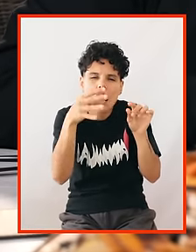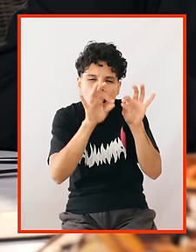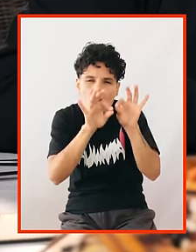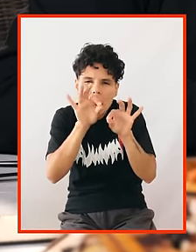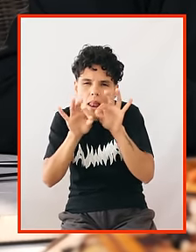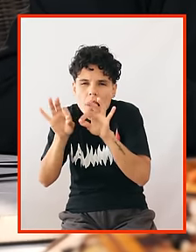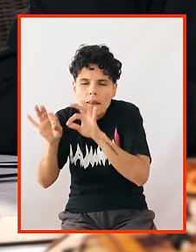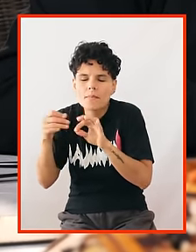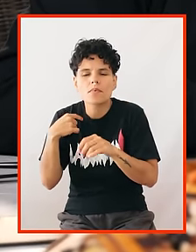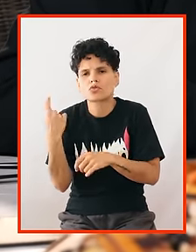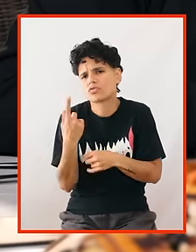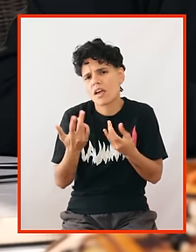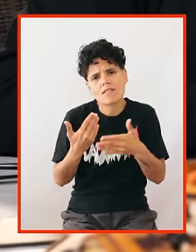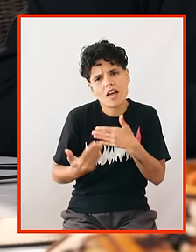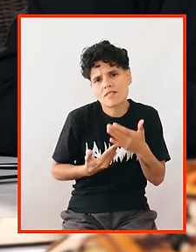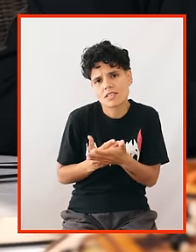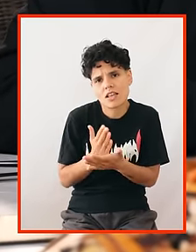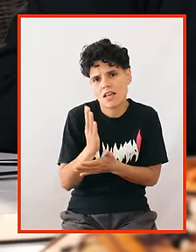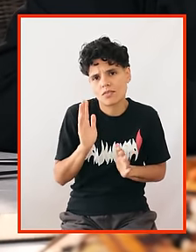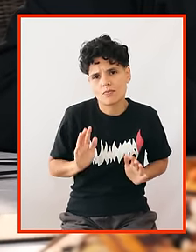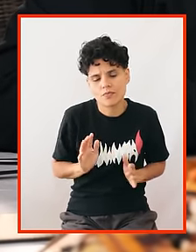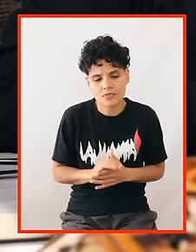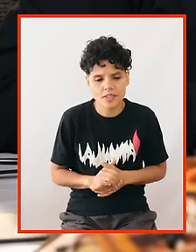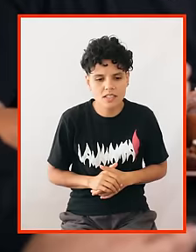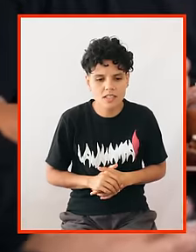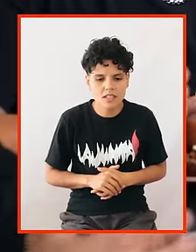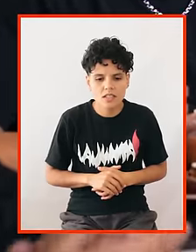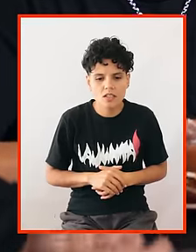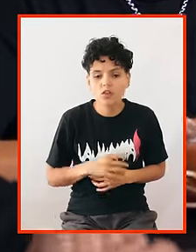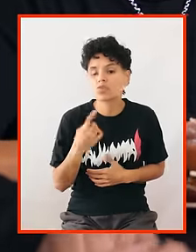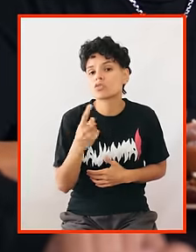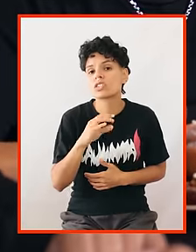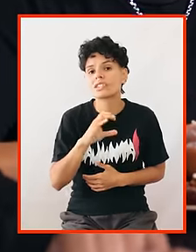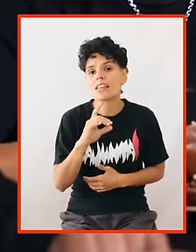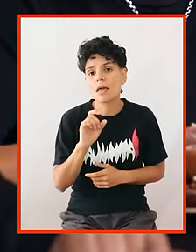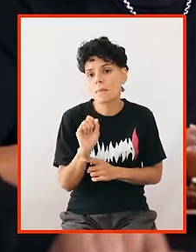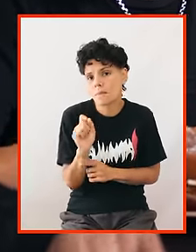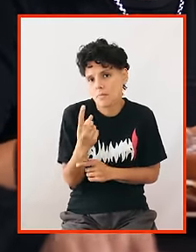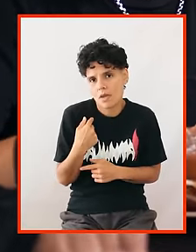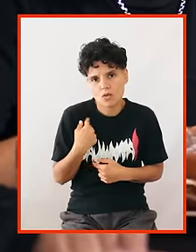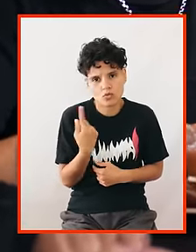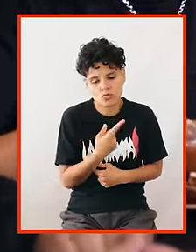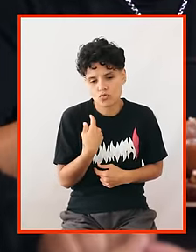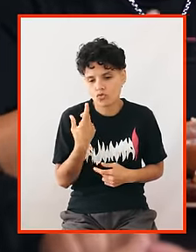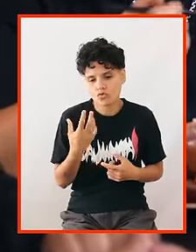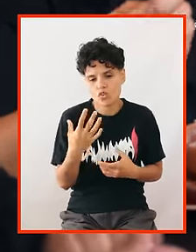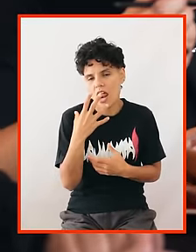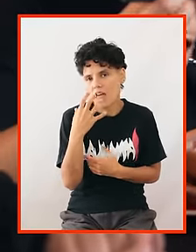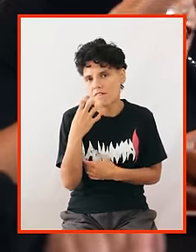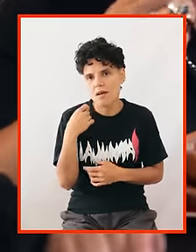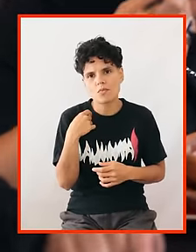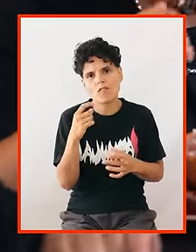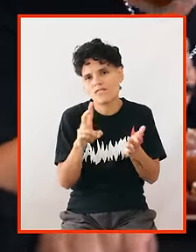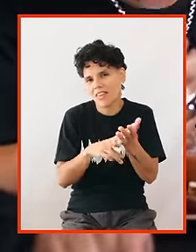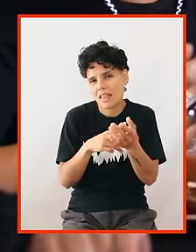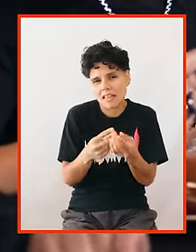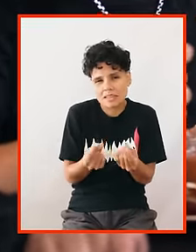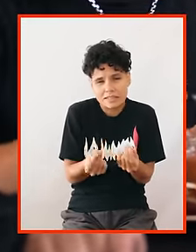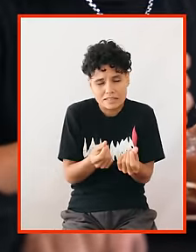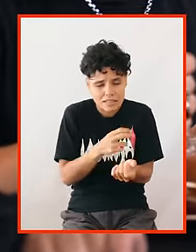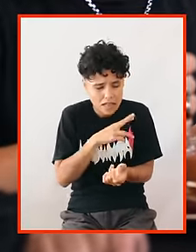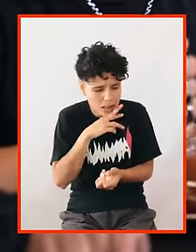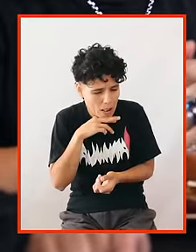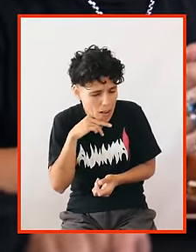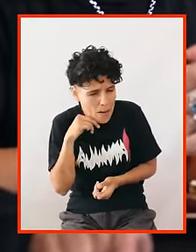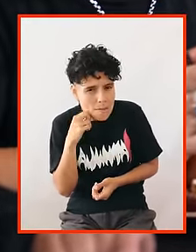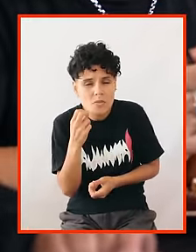pega... avanzada. Sí. La pega chita. ¿Y cuál destaca? Nosotros grabamos nuestro primer disco con recursos... limitadísimos. Muy precario. Nos